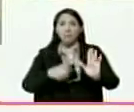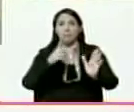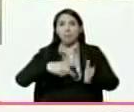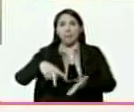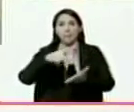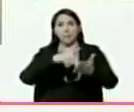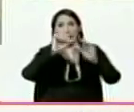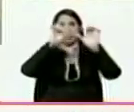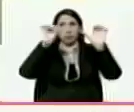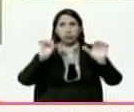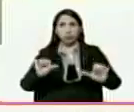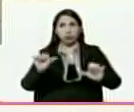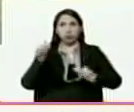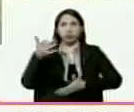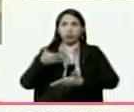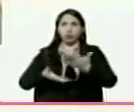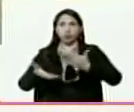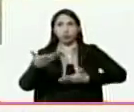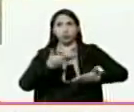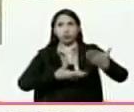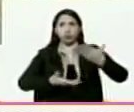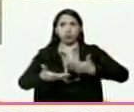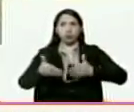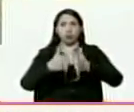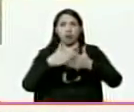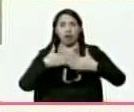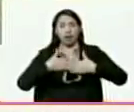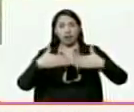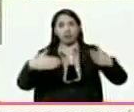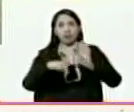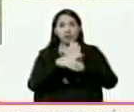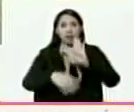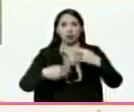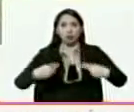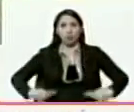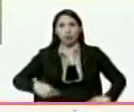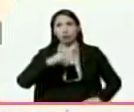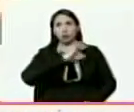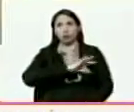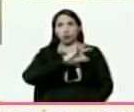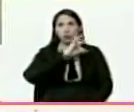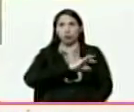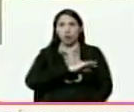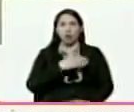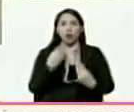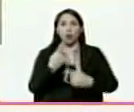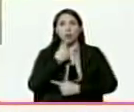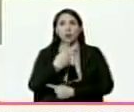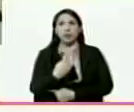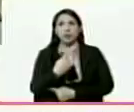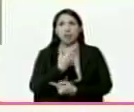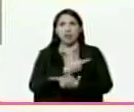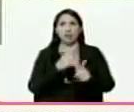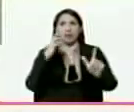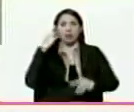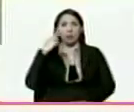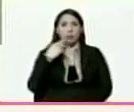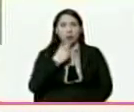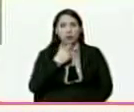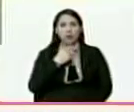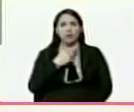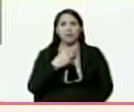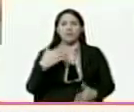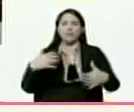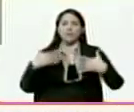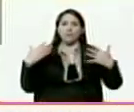sistema multilateral para garantizar los derechos humanos, los derechos sociales y, como decía el libertador Simón Bolívar, la felicidad plena,